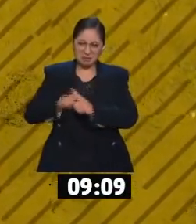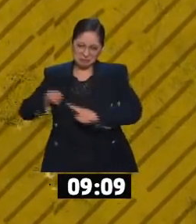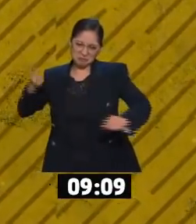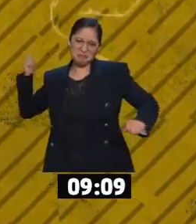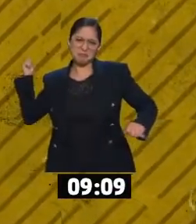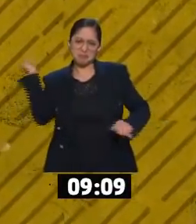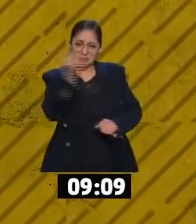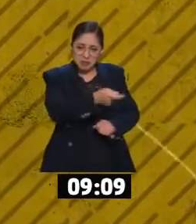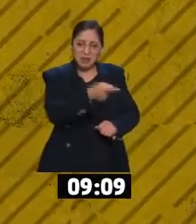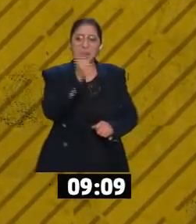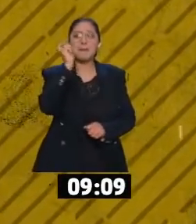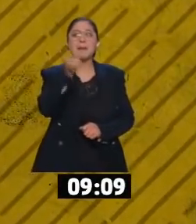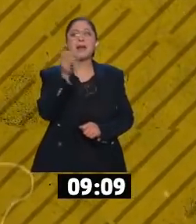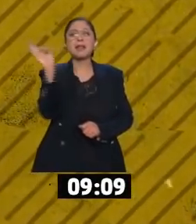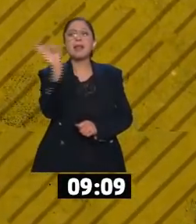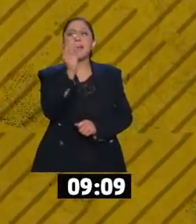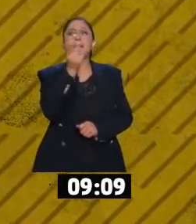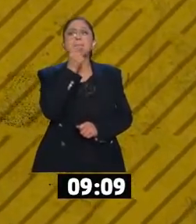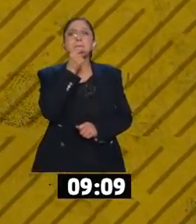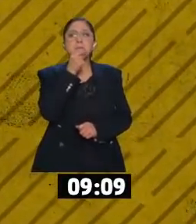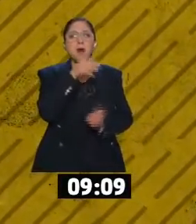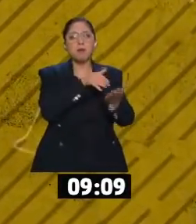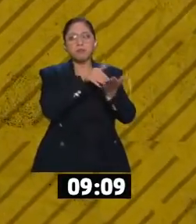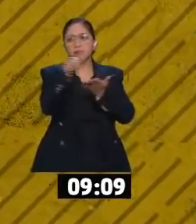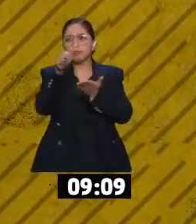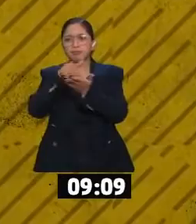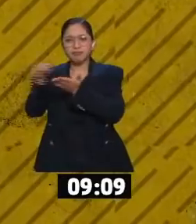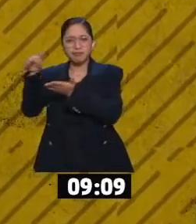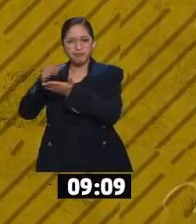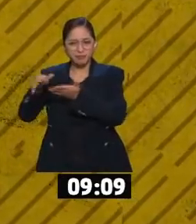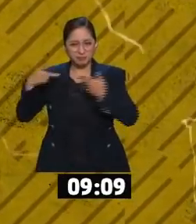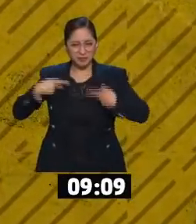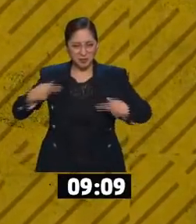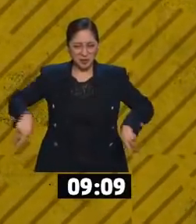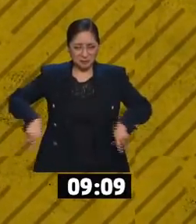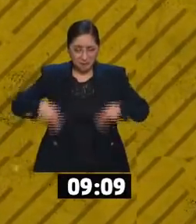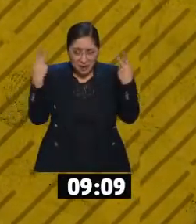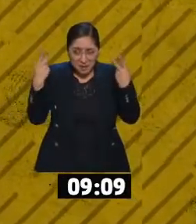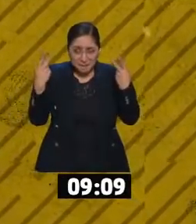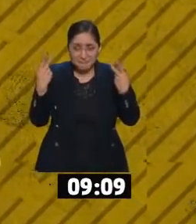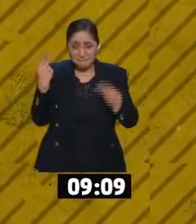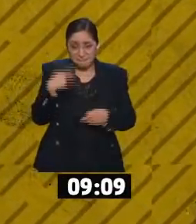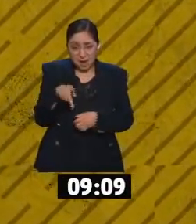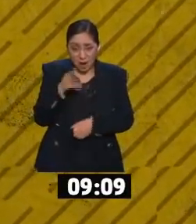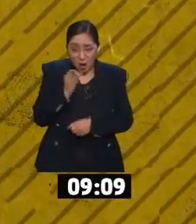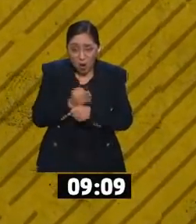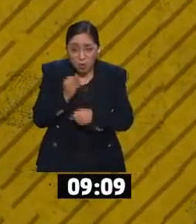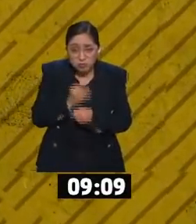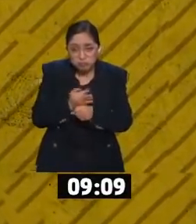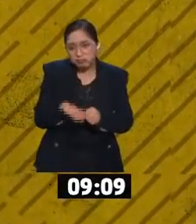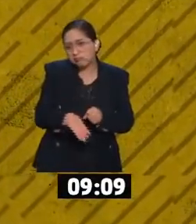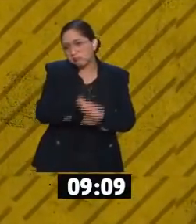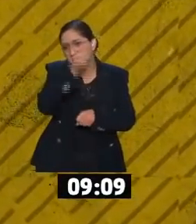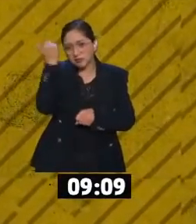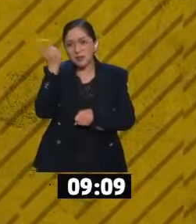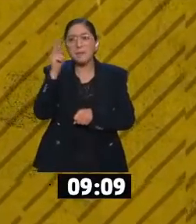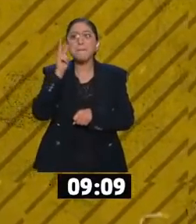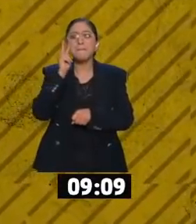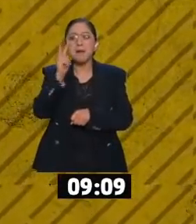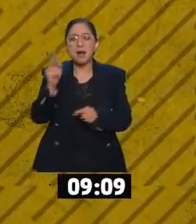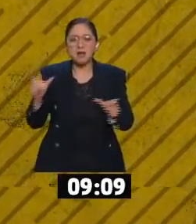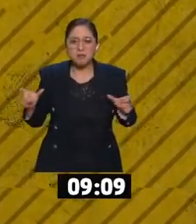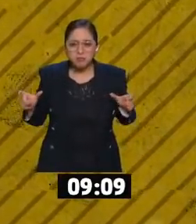los vendedores, pero pues mire, Sí. a saber ya a estas alturas, quién sabe. No, parece a desalojo, señora, porque ahí hay, mire,